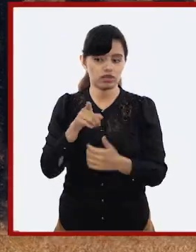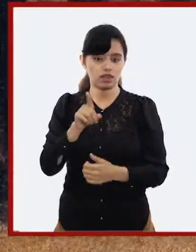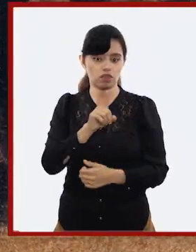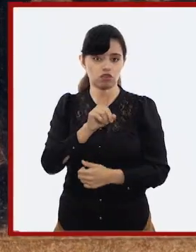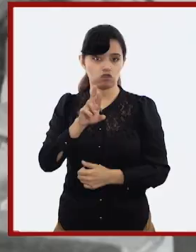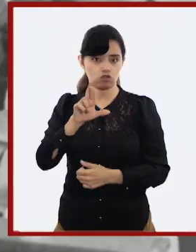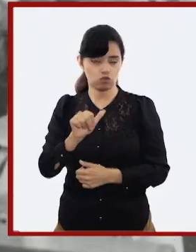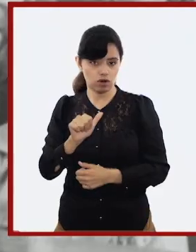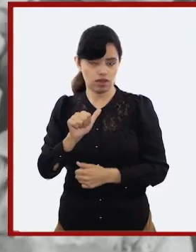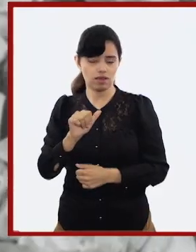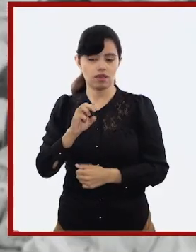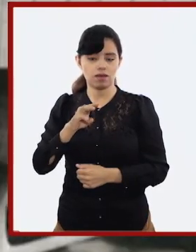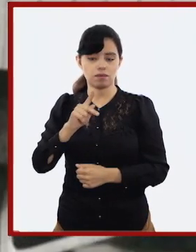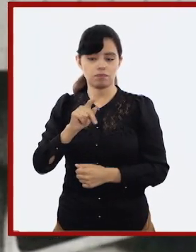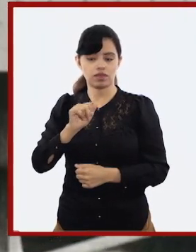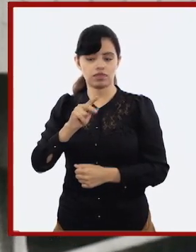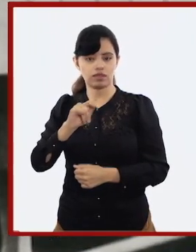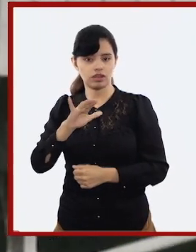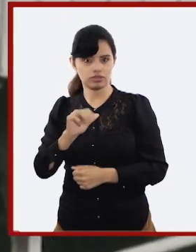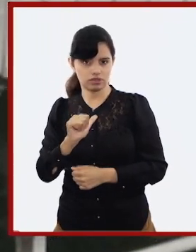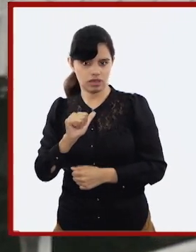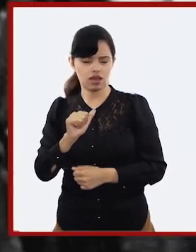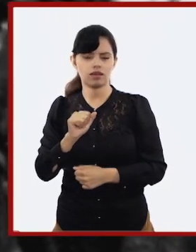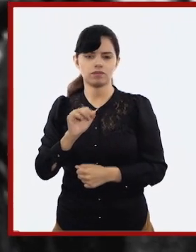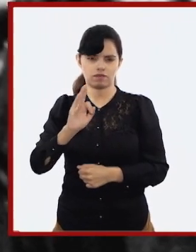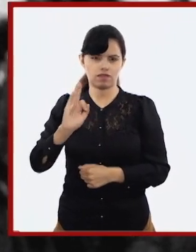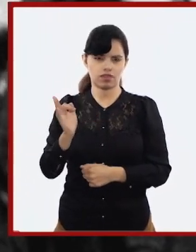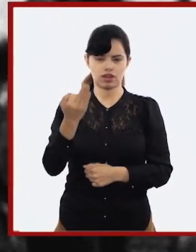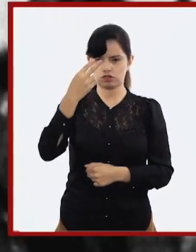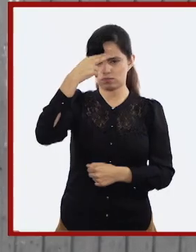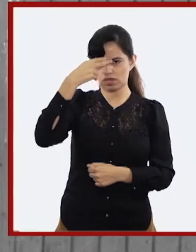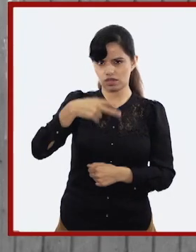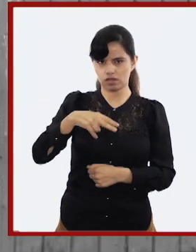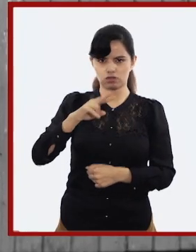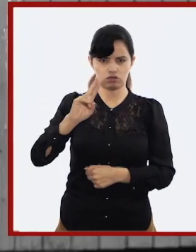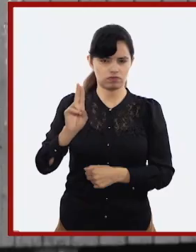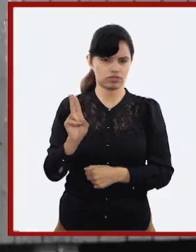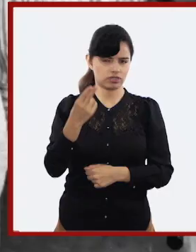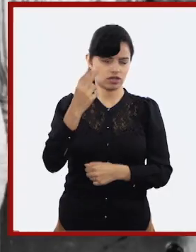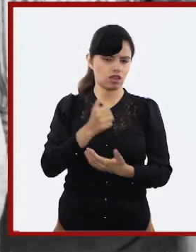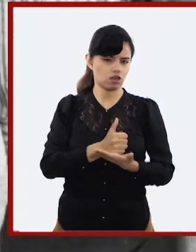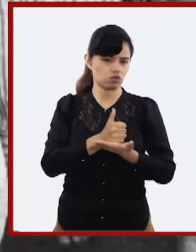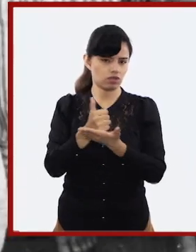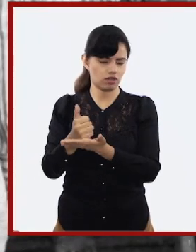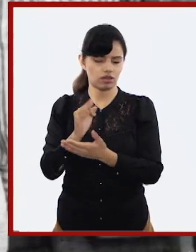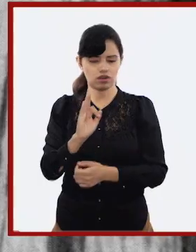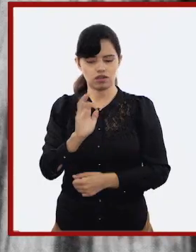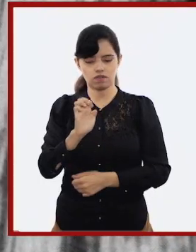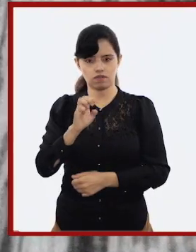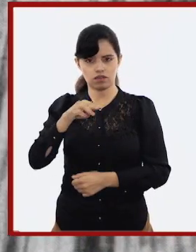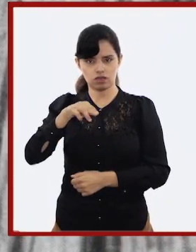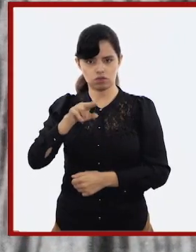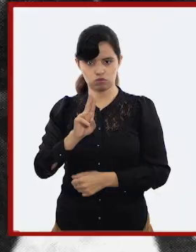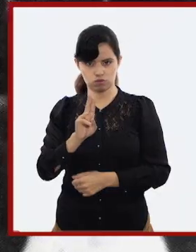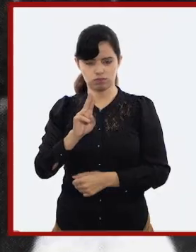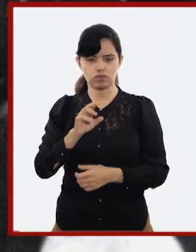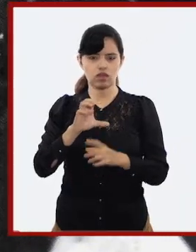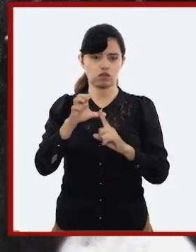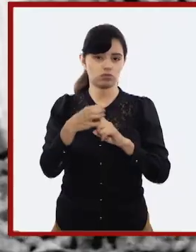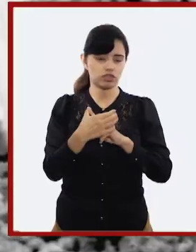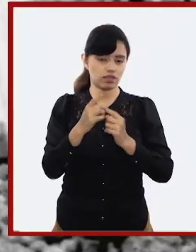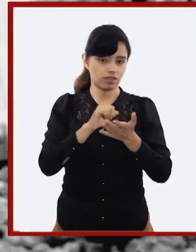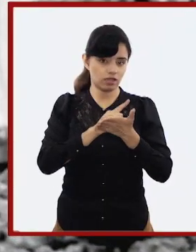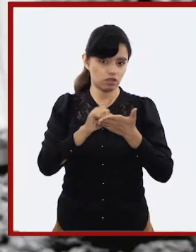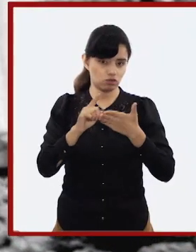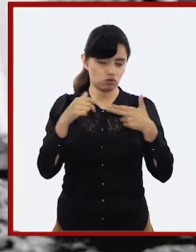la doctora Patricia Galeana contó con el apoyo de la Federación Mexicana de Universitarias, FEMU, de la Comisión de Derechos